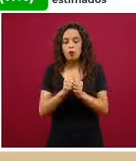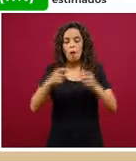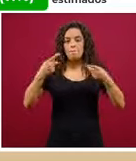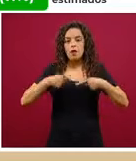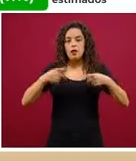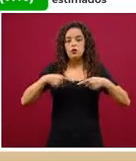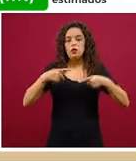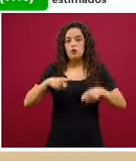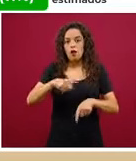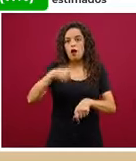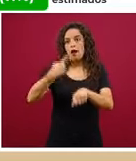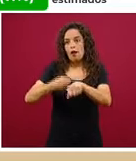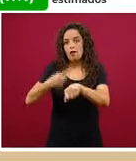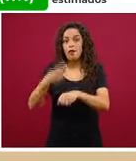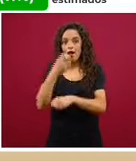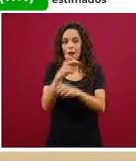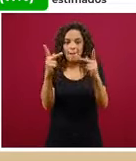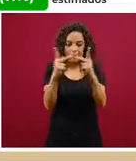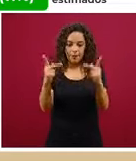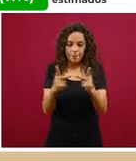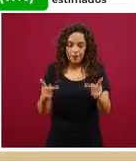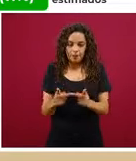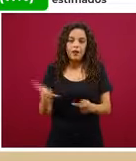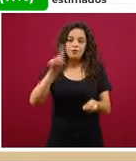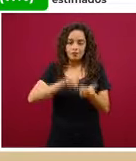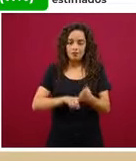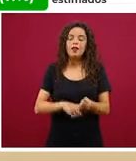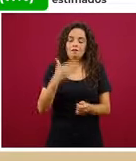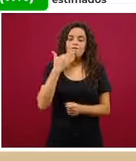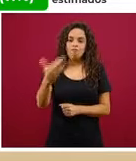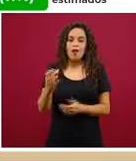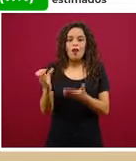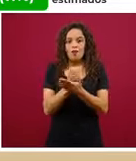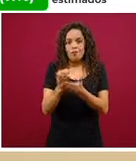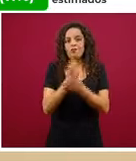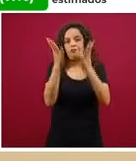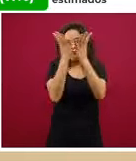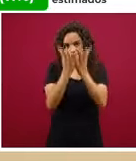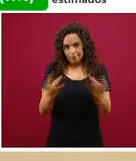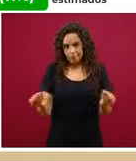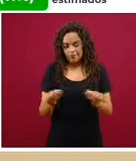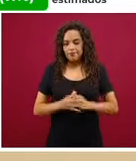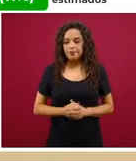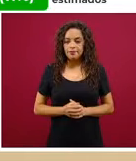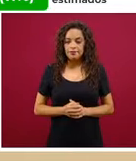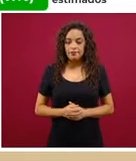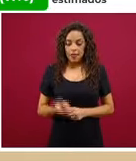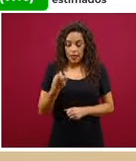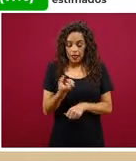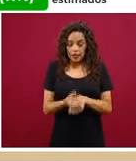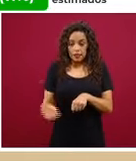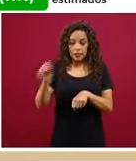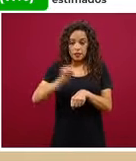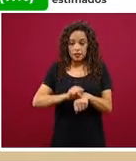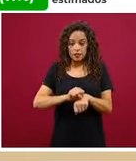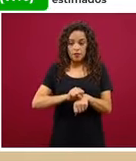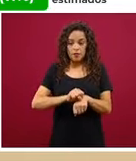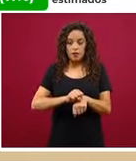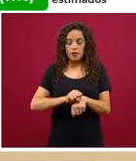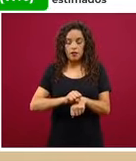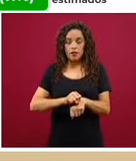personas también continúan recuperándose. Lo que también se ha mantenido hasta el corte de esta semana